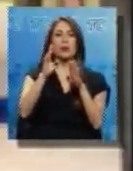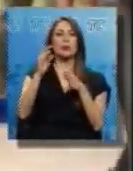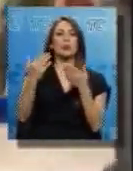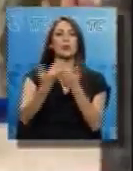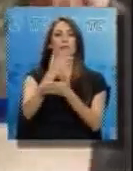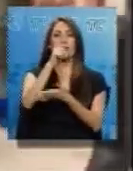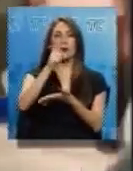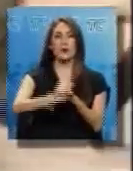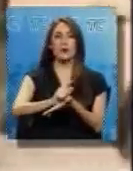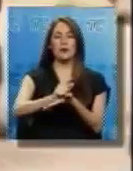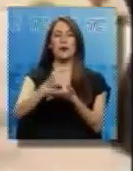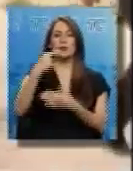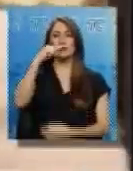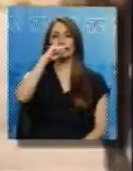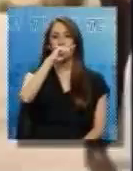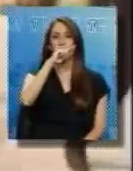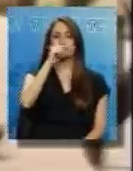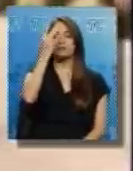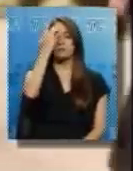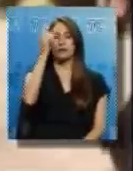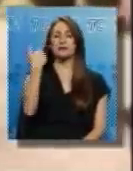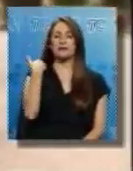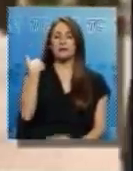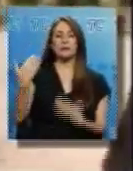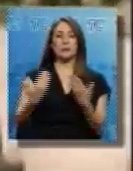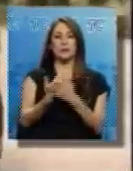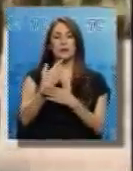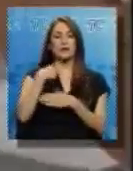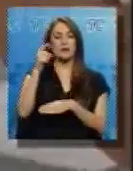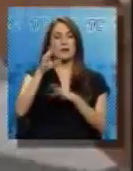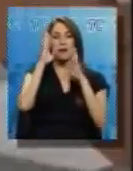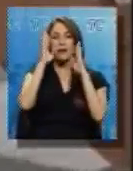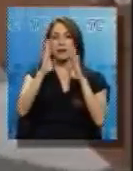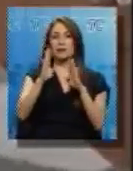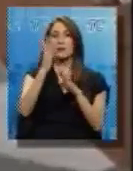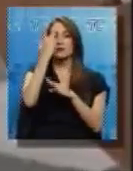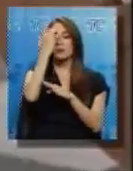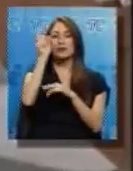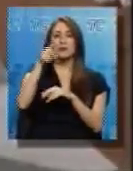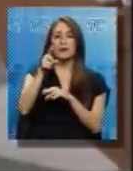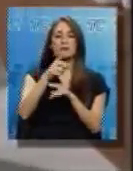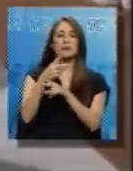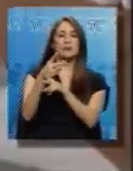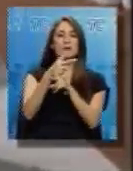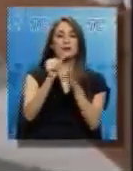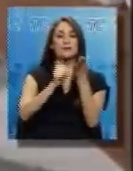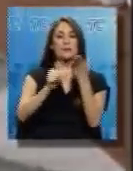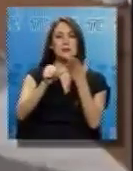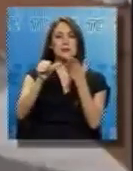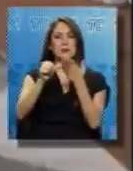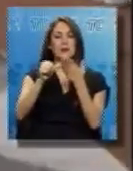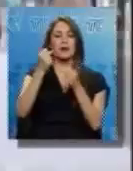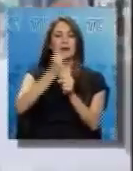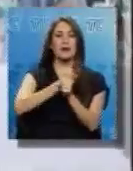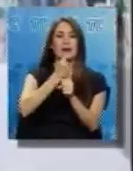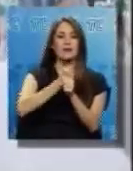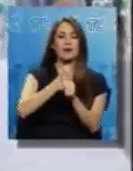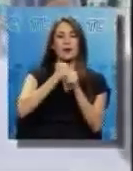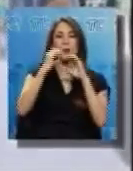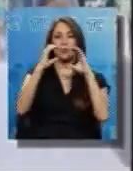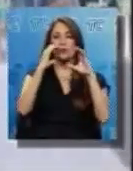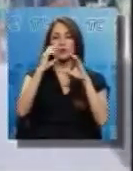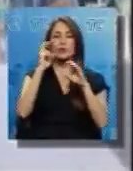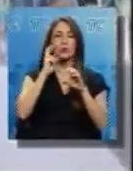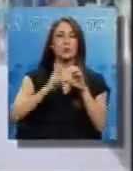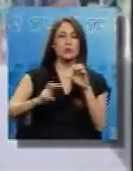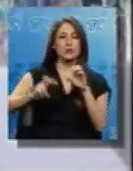Loja, en la provincia de Sucumbíos, con las nuevas figuras que han sido designadas para dirigir los ministerios de Relaciones Laborales, Comunicación y